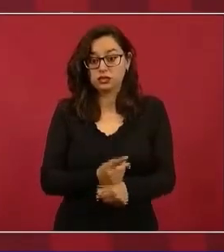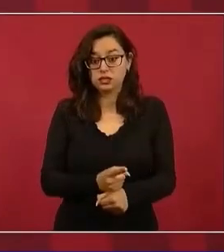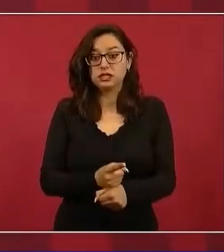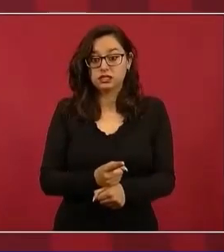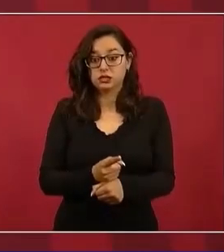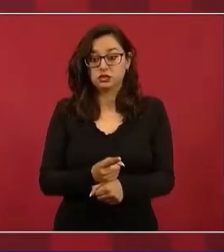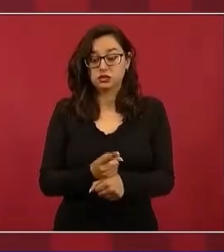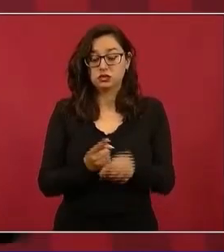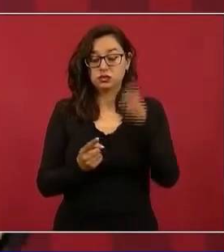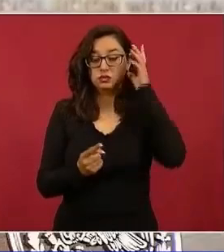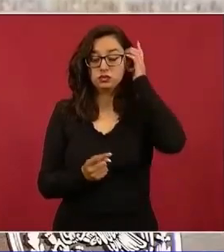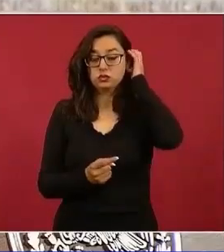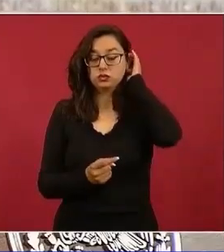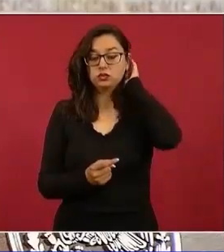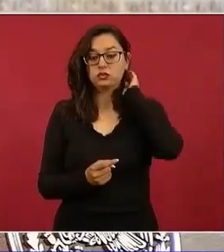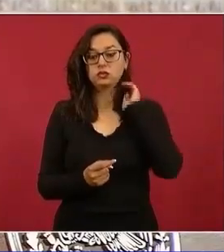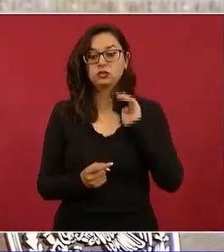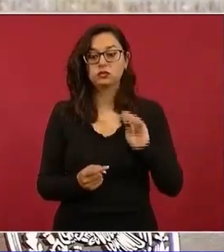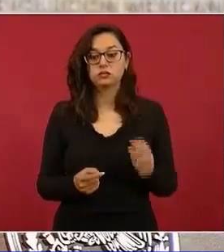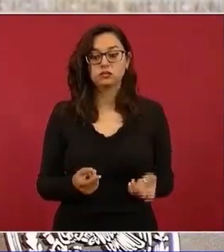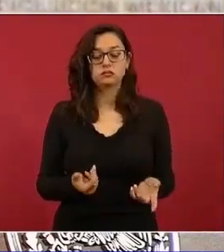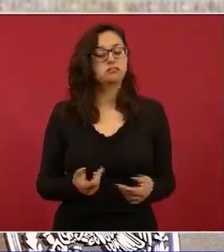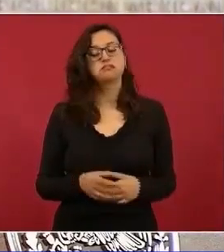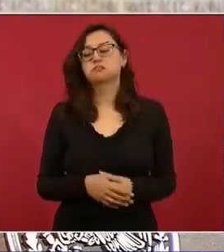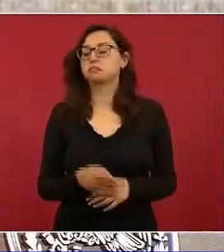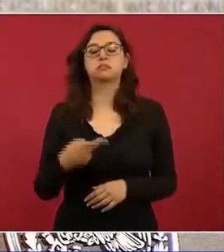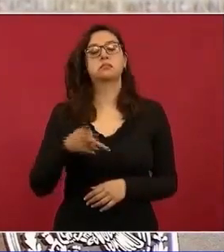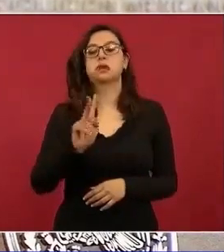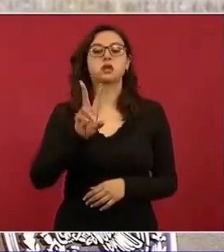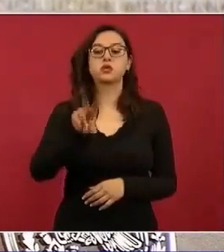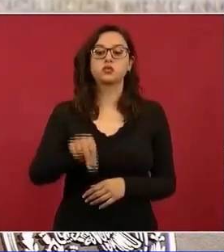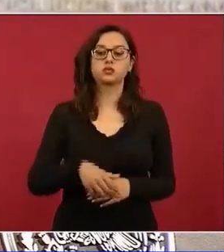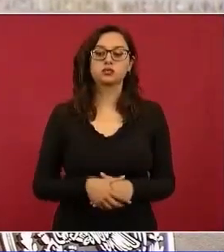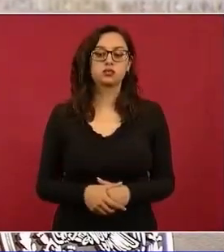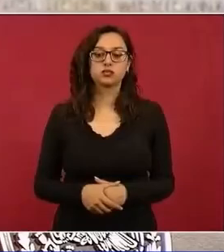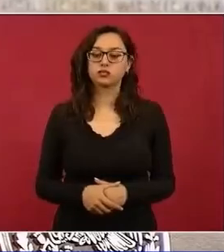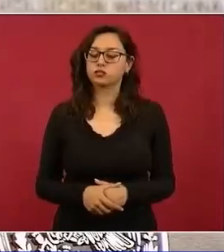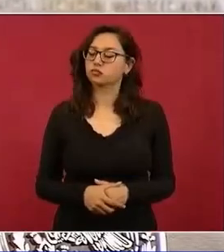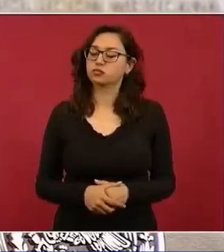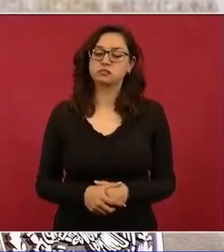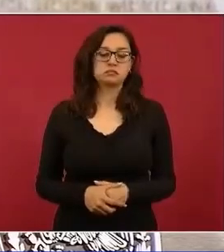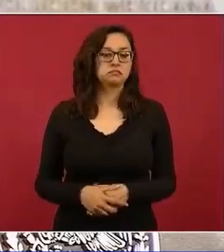con honestidad se reconociera. No, no, no, no, no, no, no.